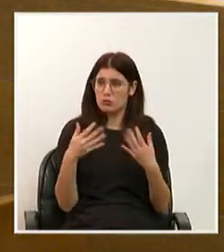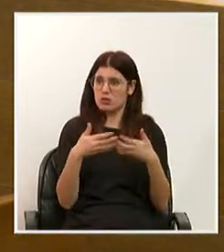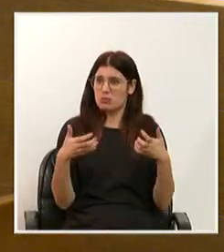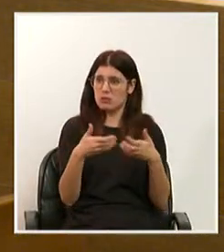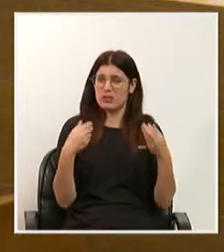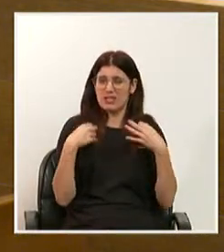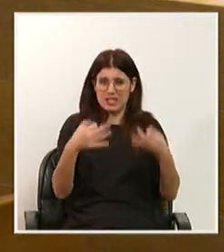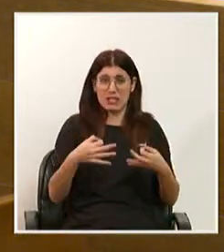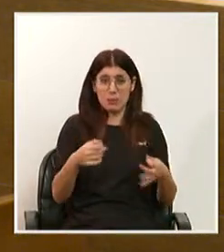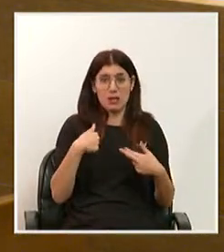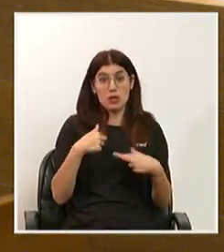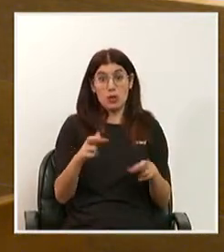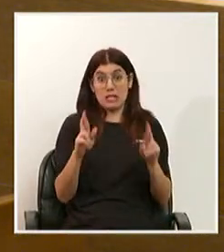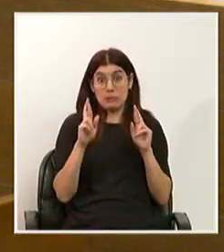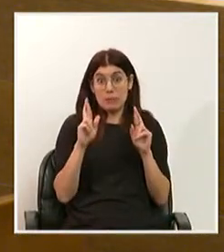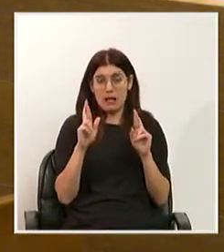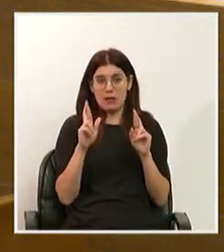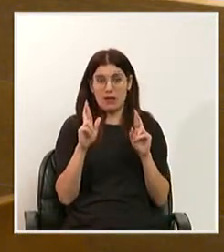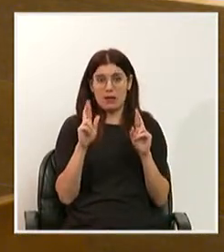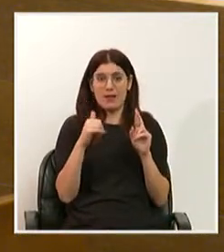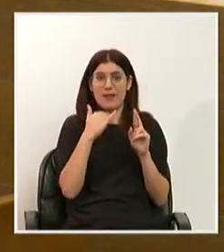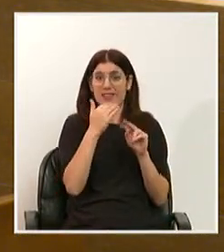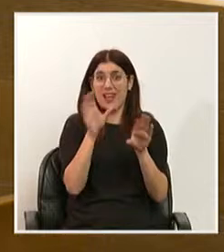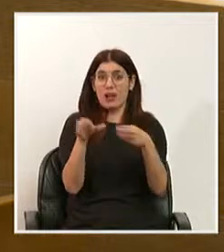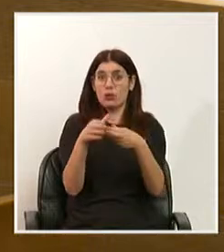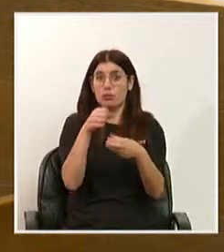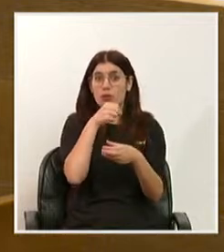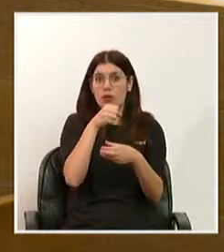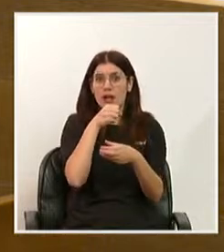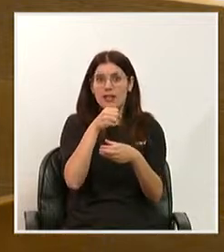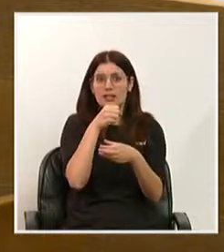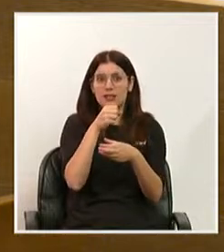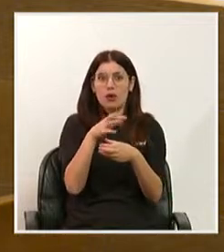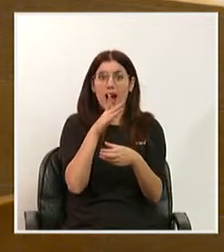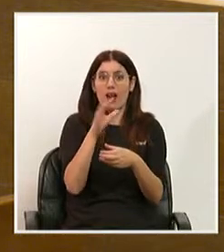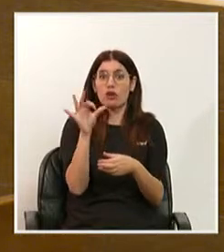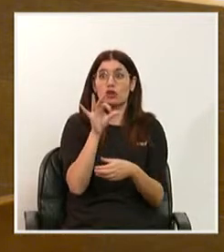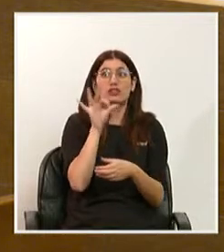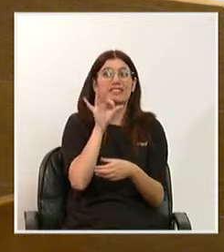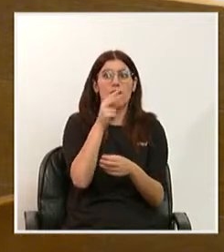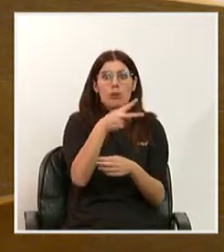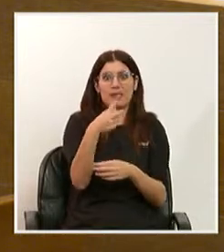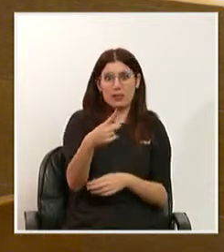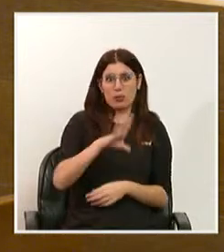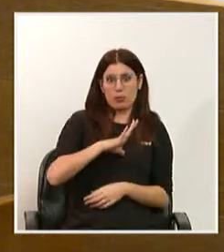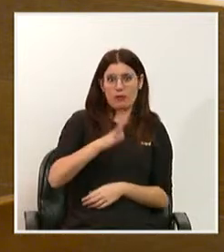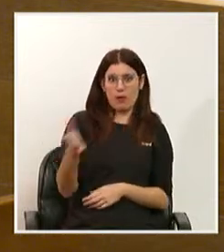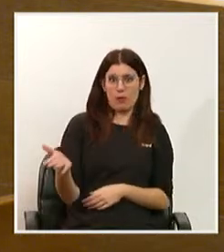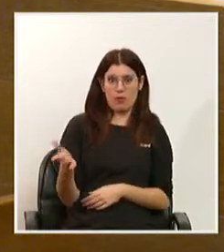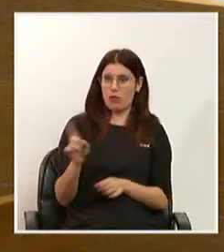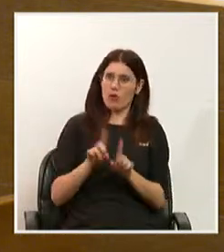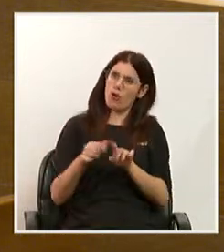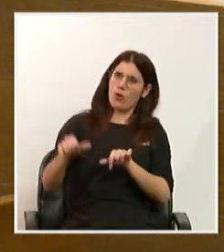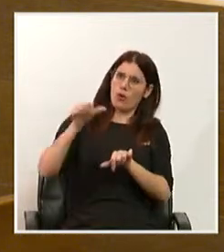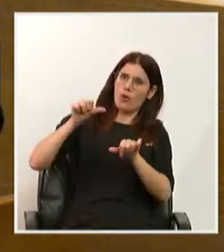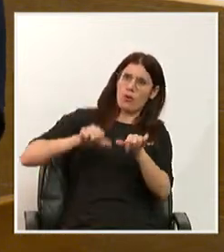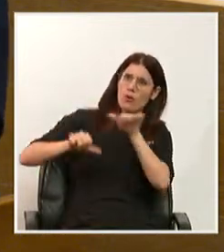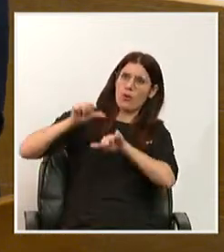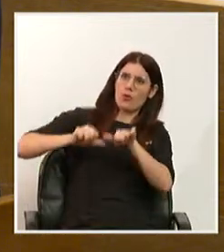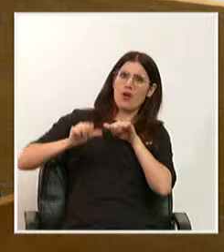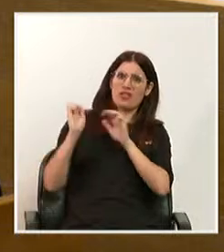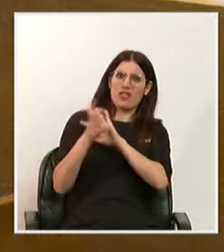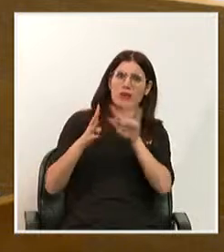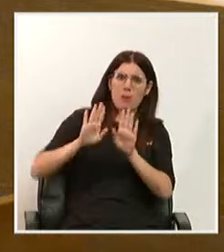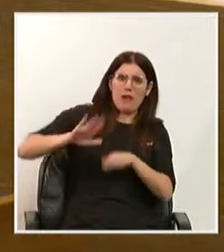esperaba que en algún momento el partido socialista fuera de un siglo XXI no vuelven a finales del XIX